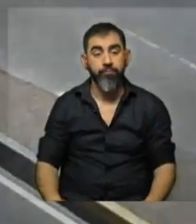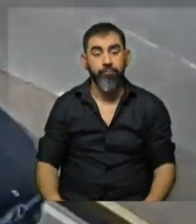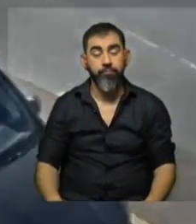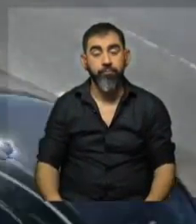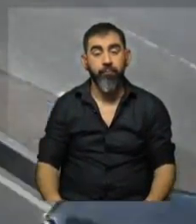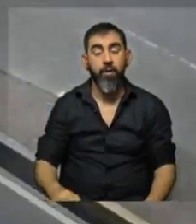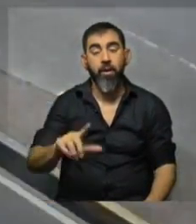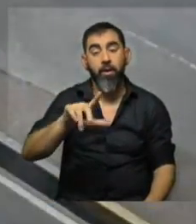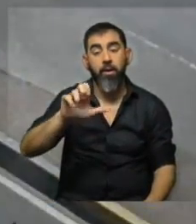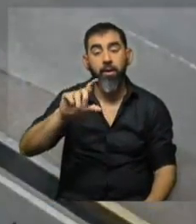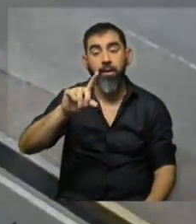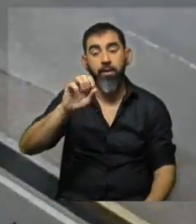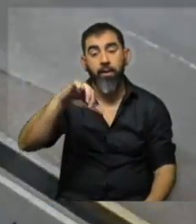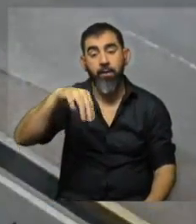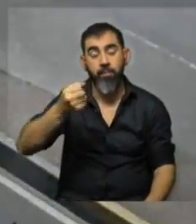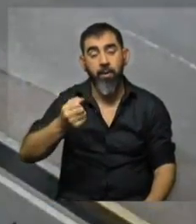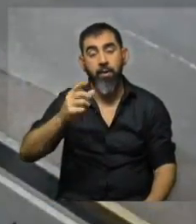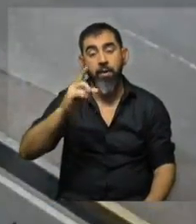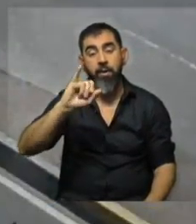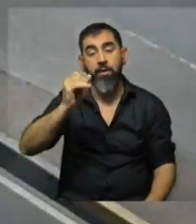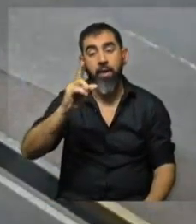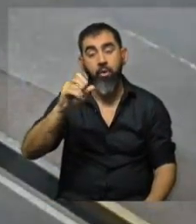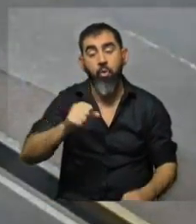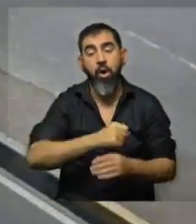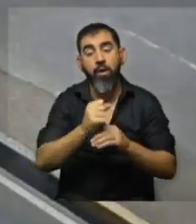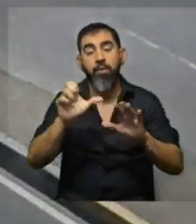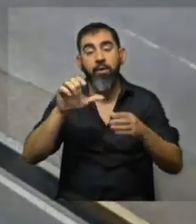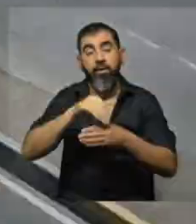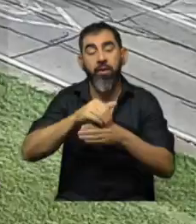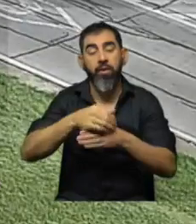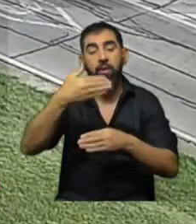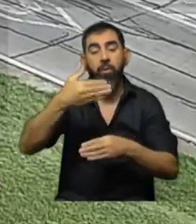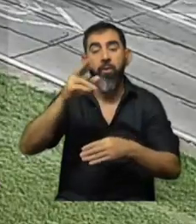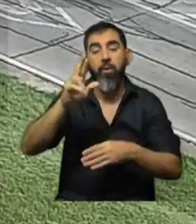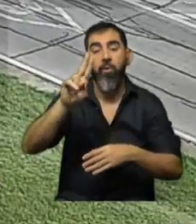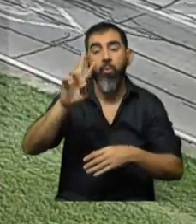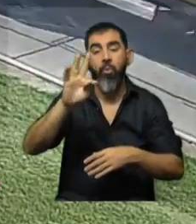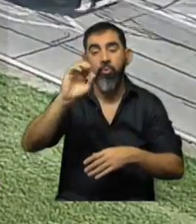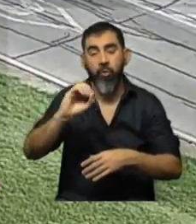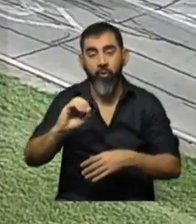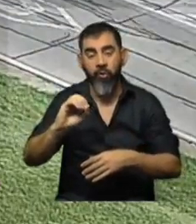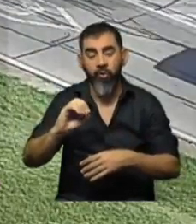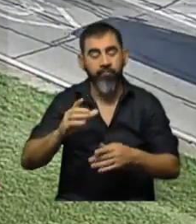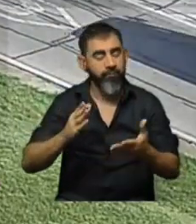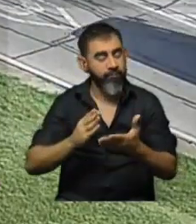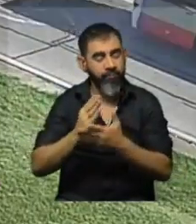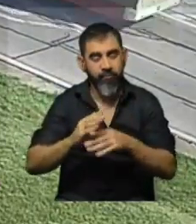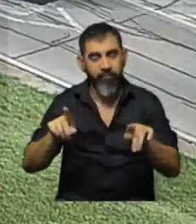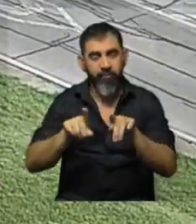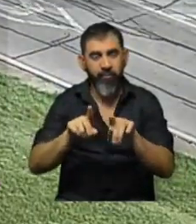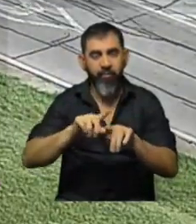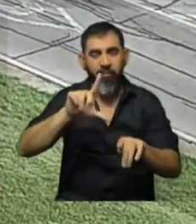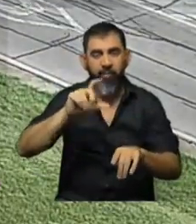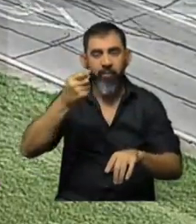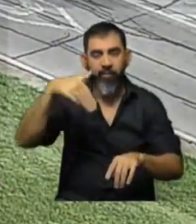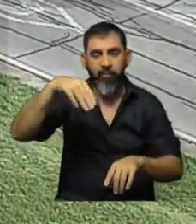José Vázquez Ledema entre Rocco de Graciela y Tomás Diago hasta las 6 de la tarde. Marco Bruto, como siempre, entre Luis Lamas y